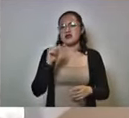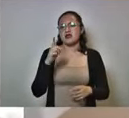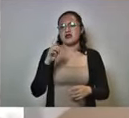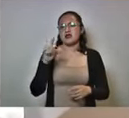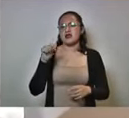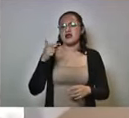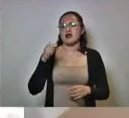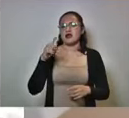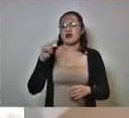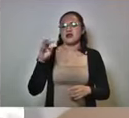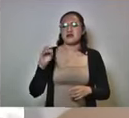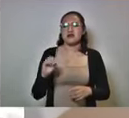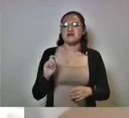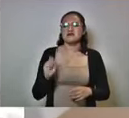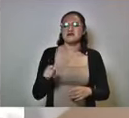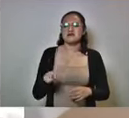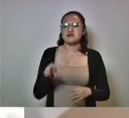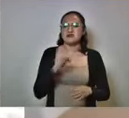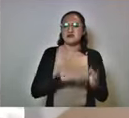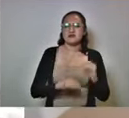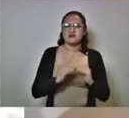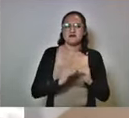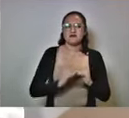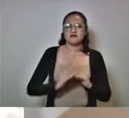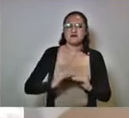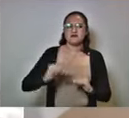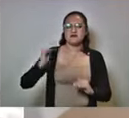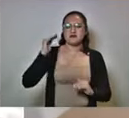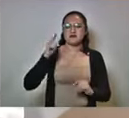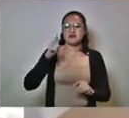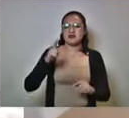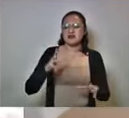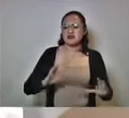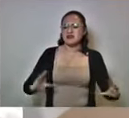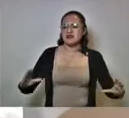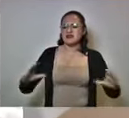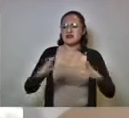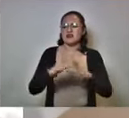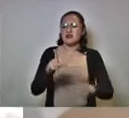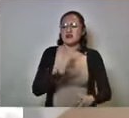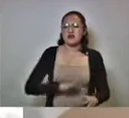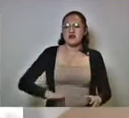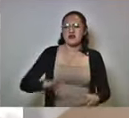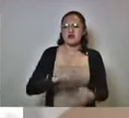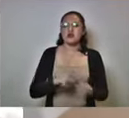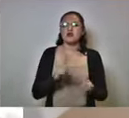punta de toda una reserva, ¿verdad? En donde